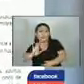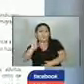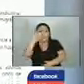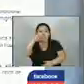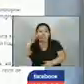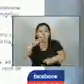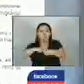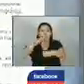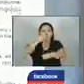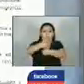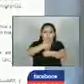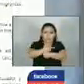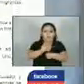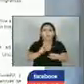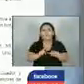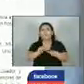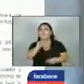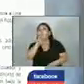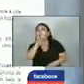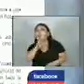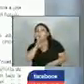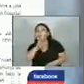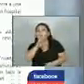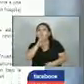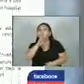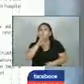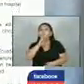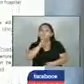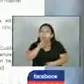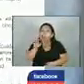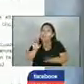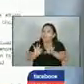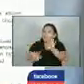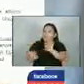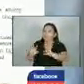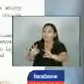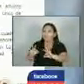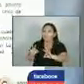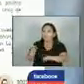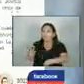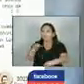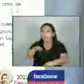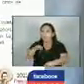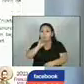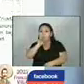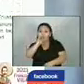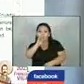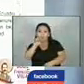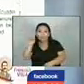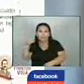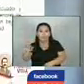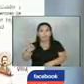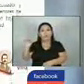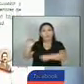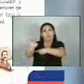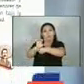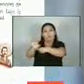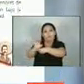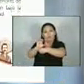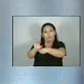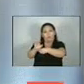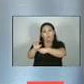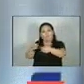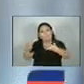Guatemala Honduras también Parte de algunos ellos han mencionado que eran de Ecuador y